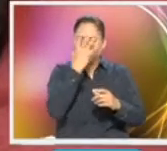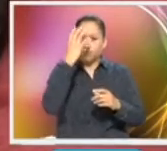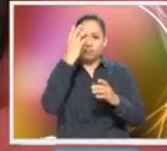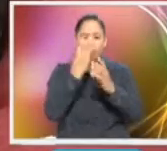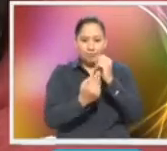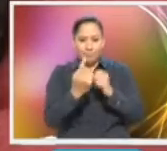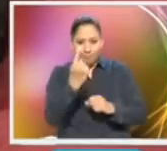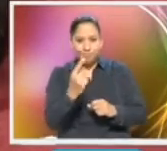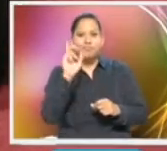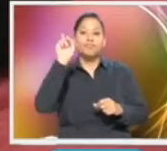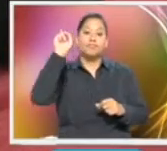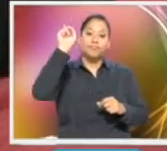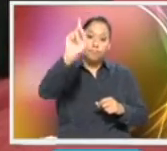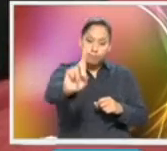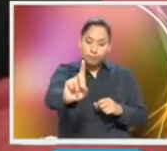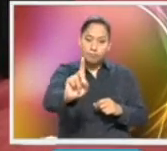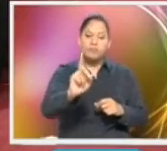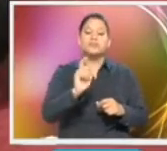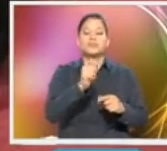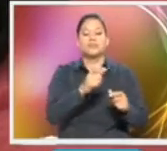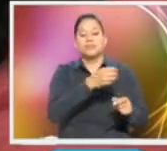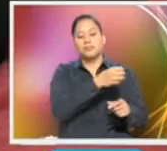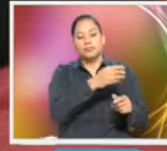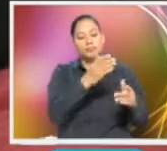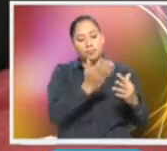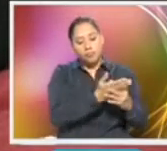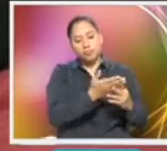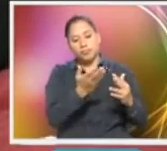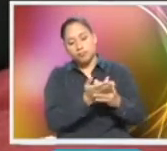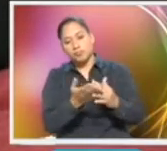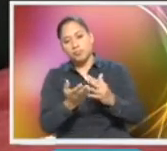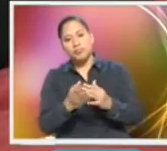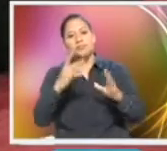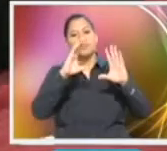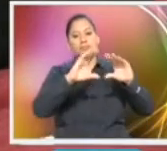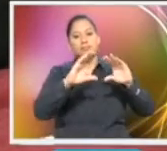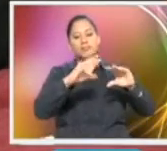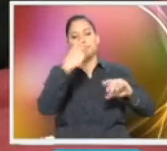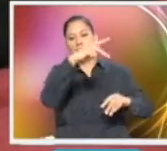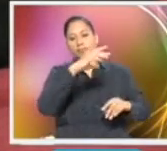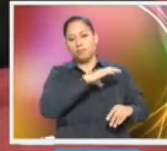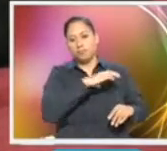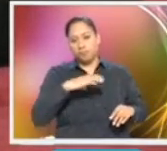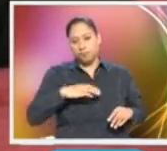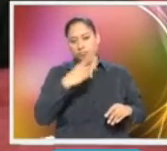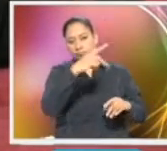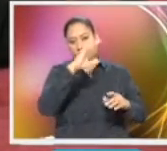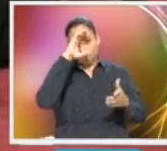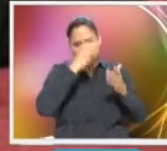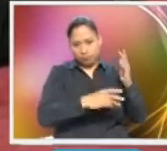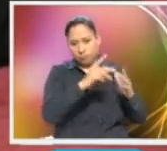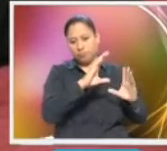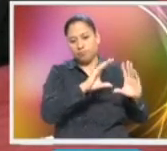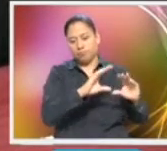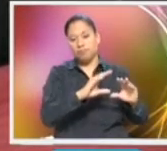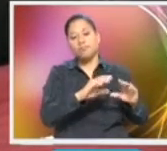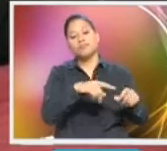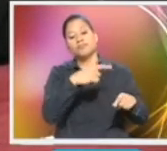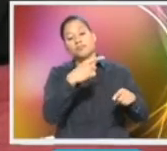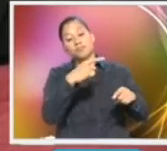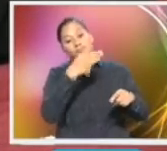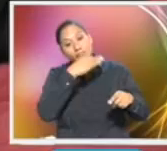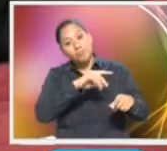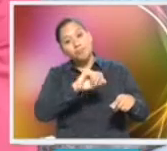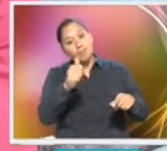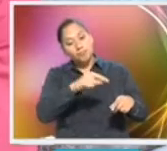estamos viendo, la secuencia de la liturgia, nos está hablando de los dogmas principales del cristianismo. Sí. La siguiente fiesta es el siguiente